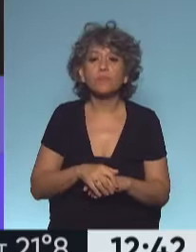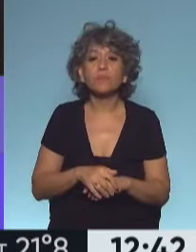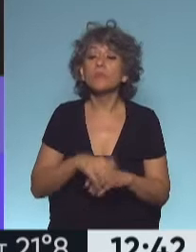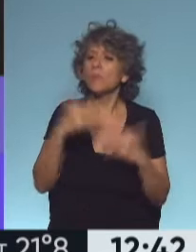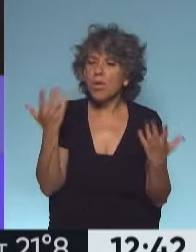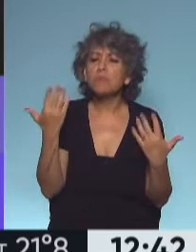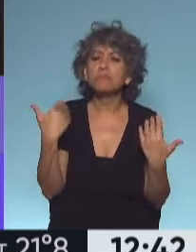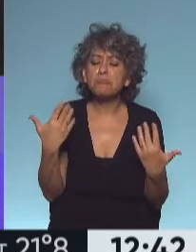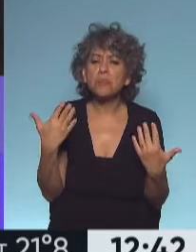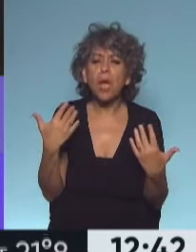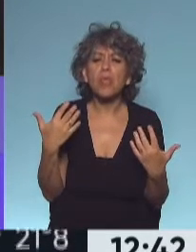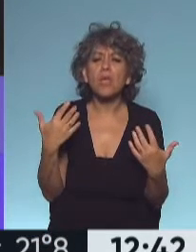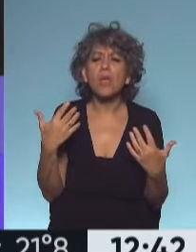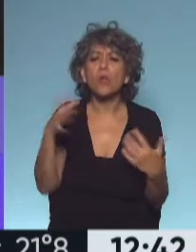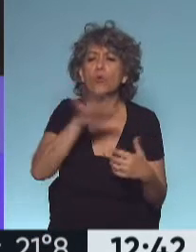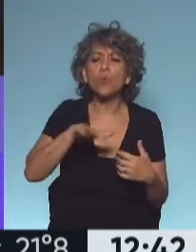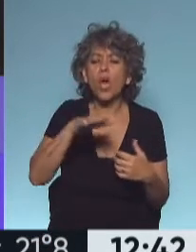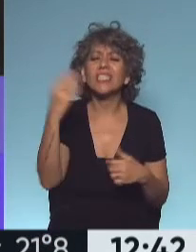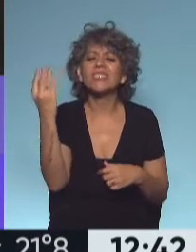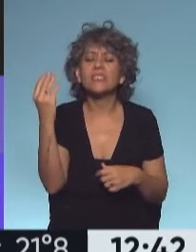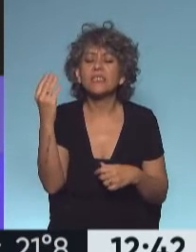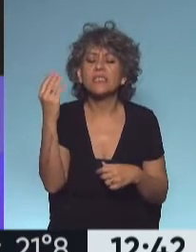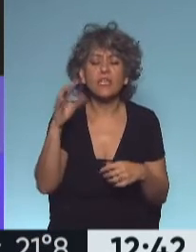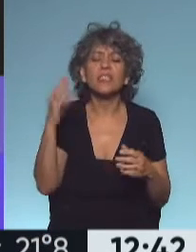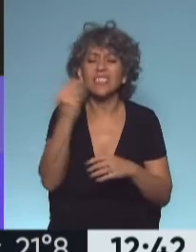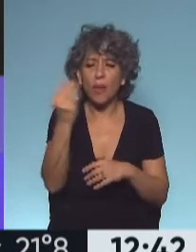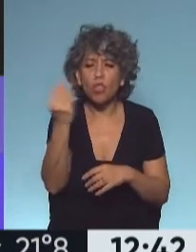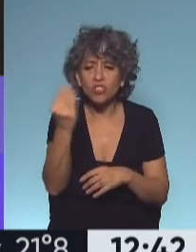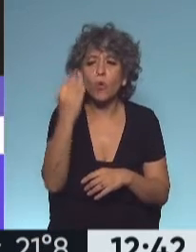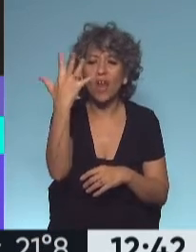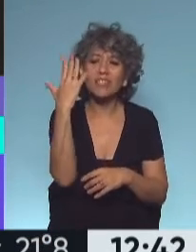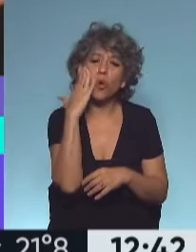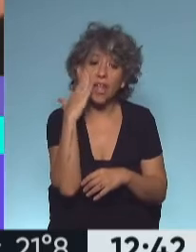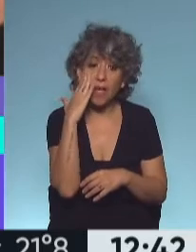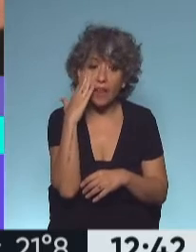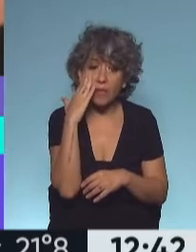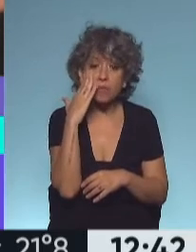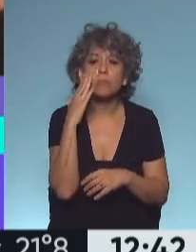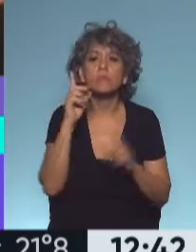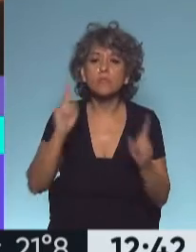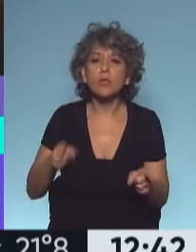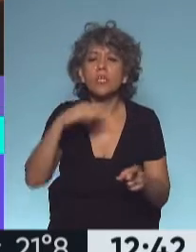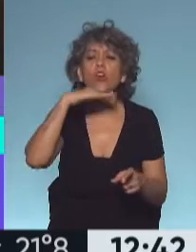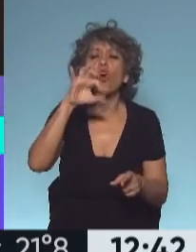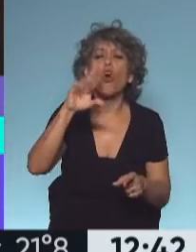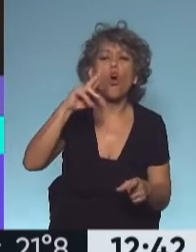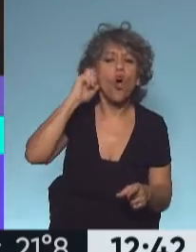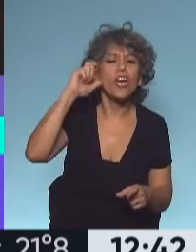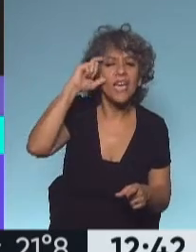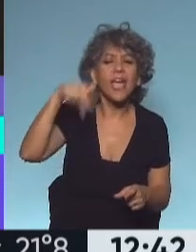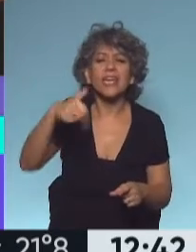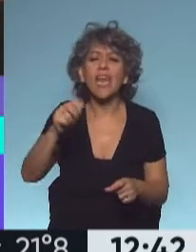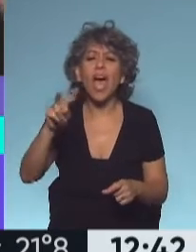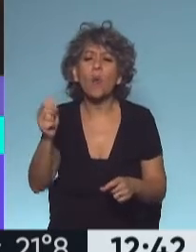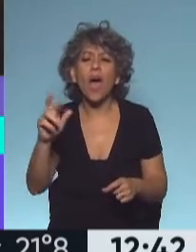aire libre, con burbujas, son el sábado a las 5 de la tarde, este sábado Mariú, y Jorge Navarro va a estar el domingo también a las 5